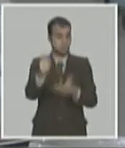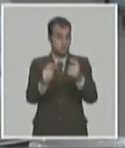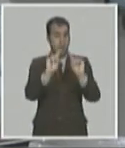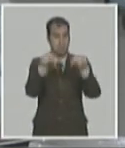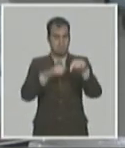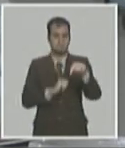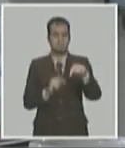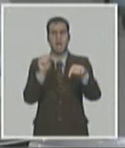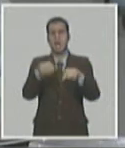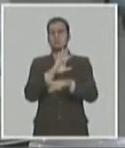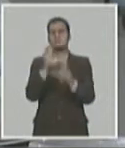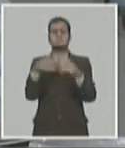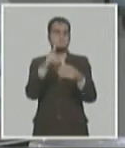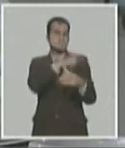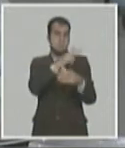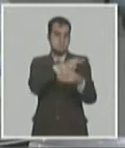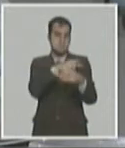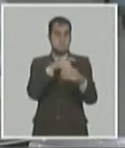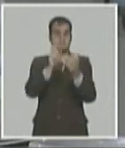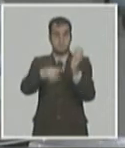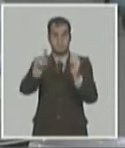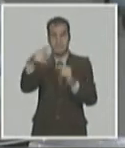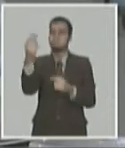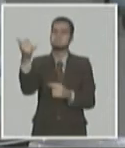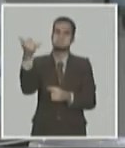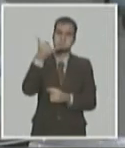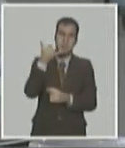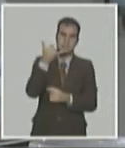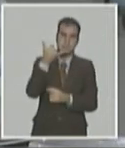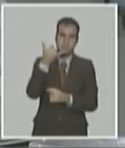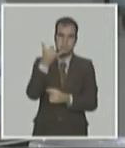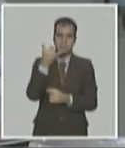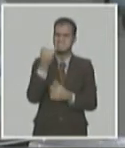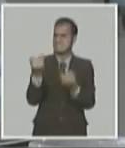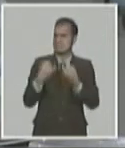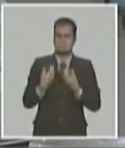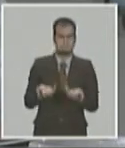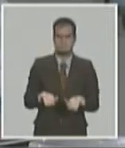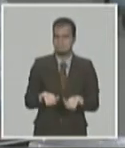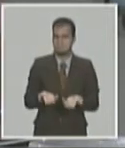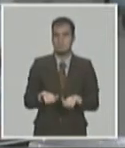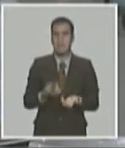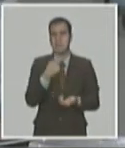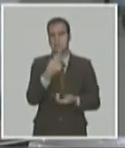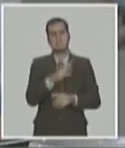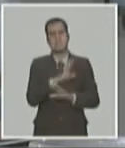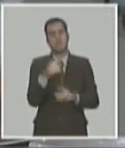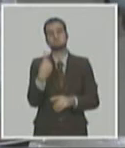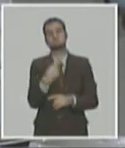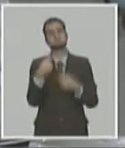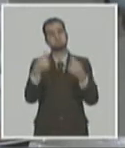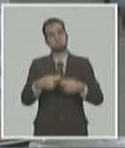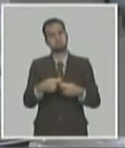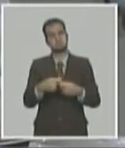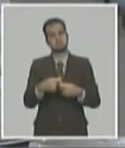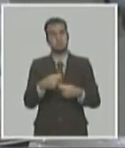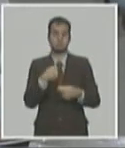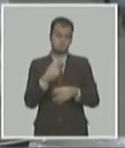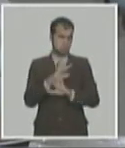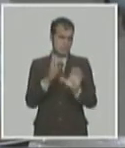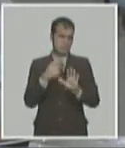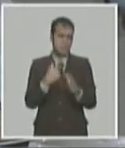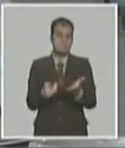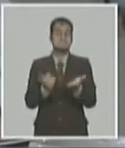de la provincia y del municipio me llaman a informarme que se había decidido. Ya en ese entonces yo era miembro del buró